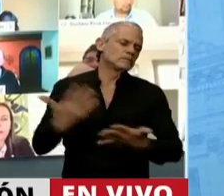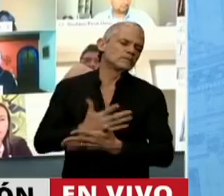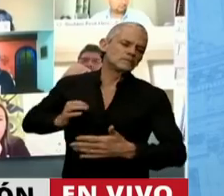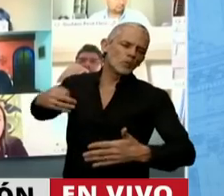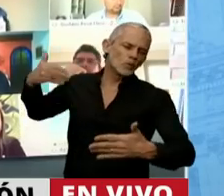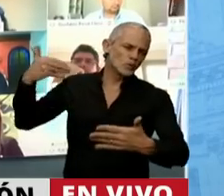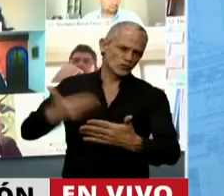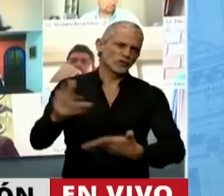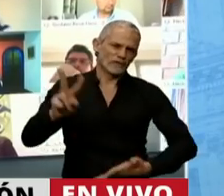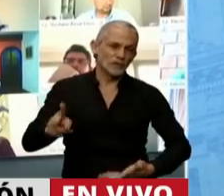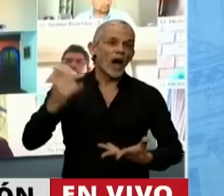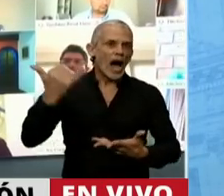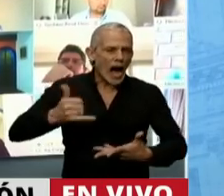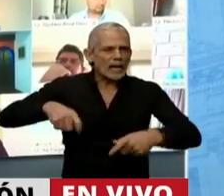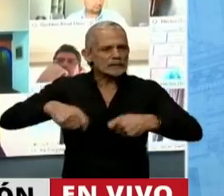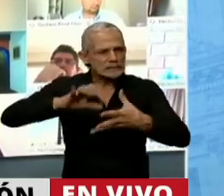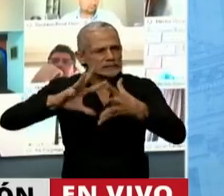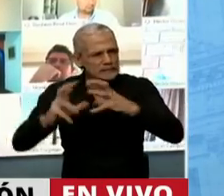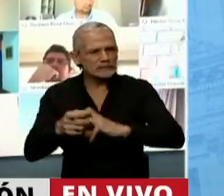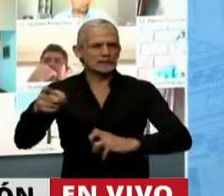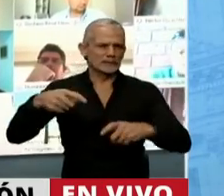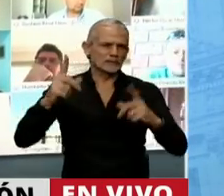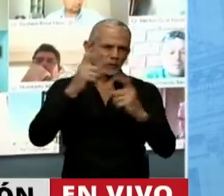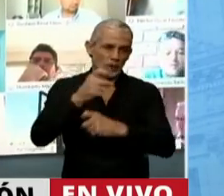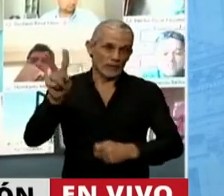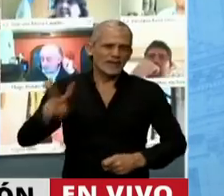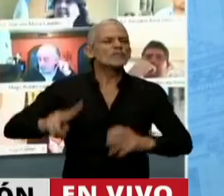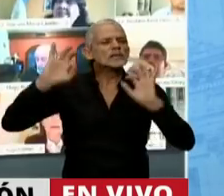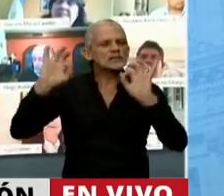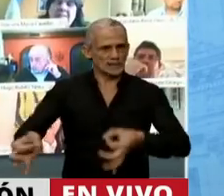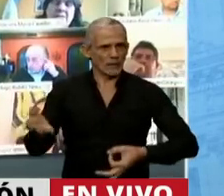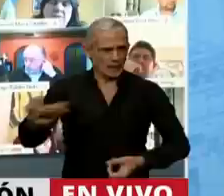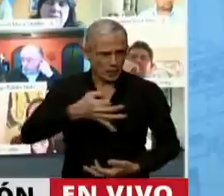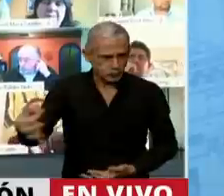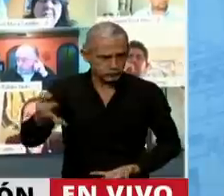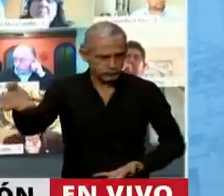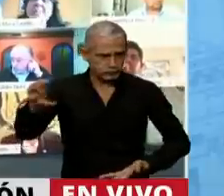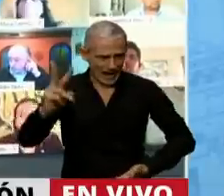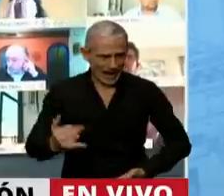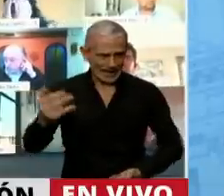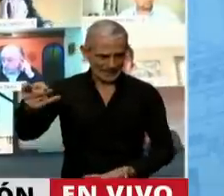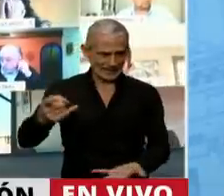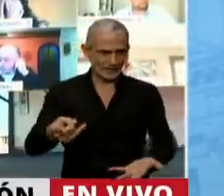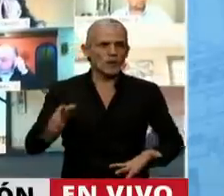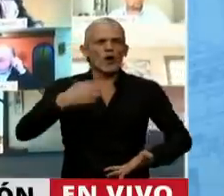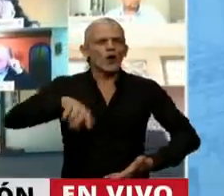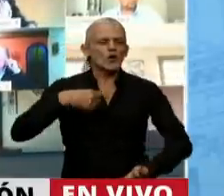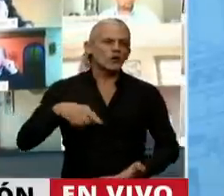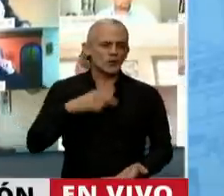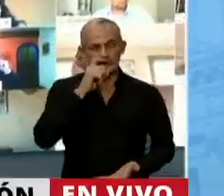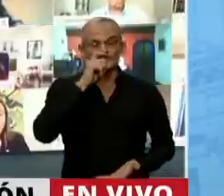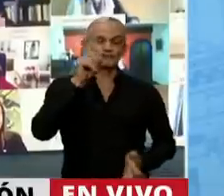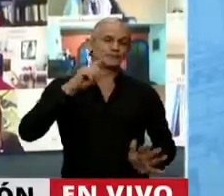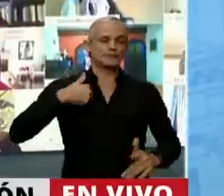padeciendo. Que hay una crisis en Venezuela, nadie está ajeno a eso. Ahora, que nos arroguemos nosotros